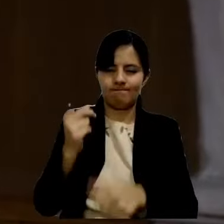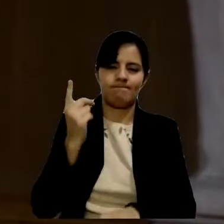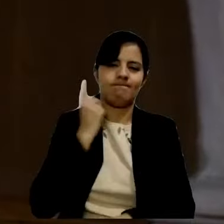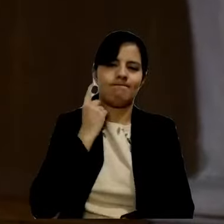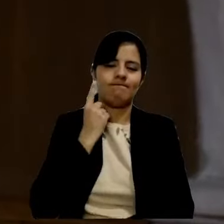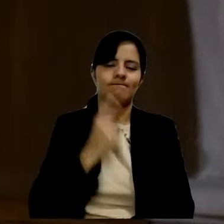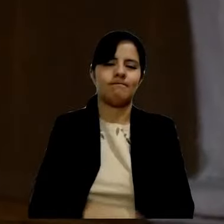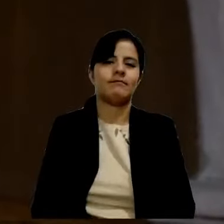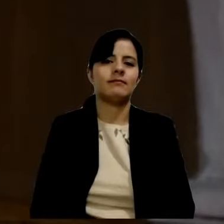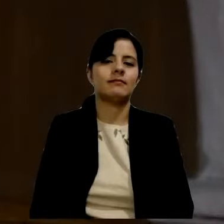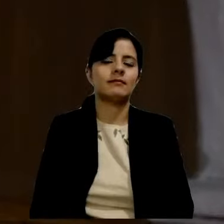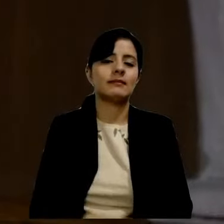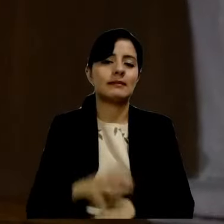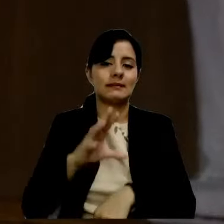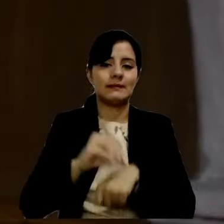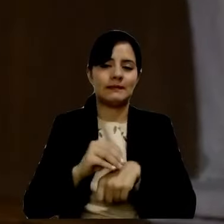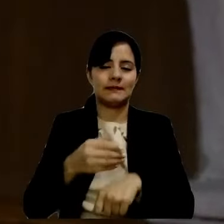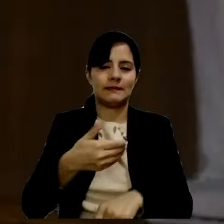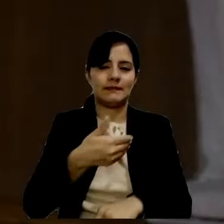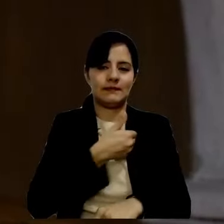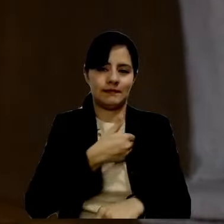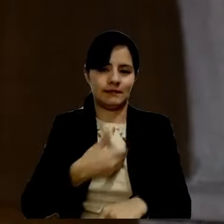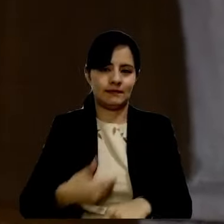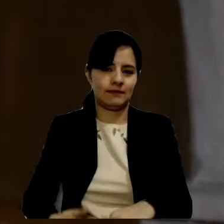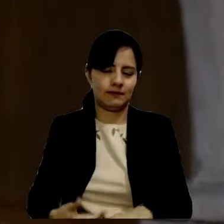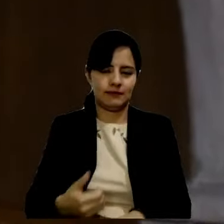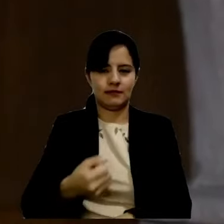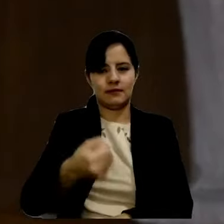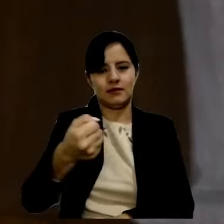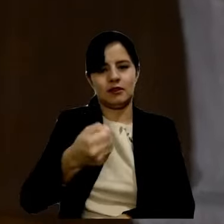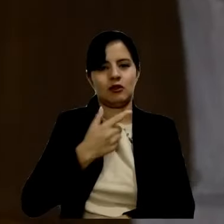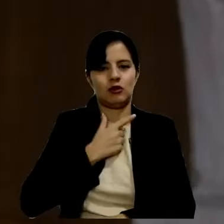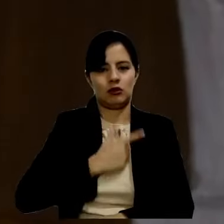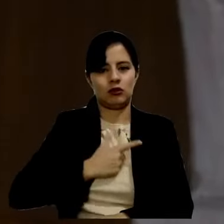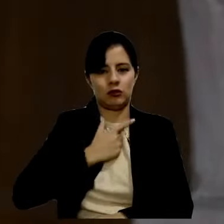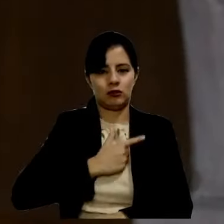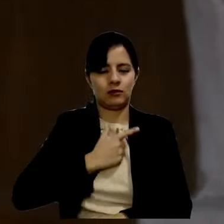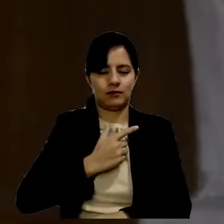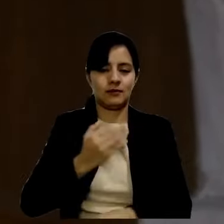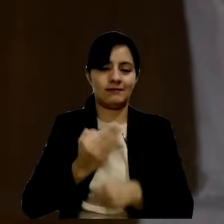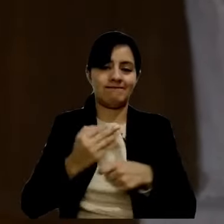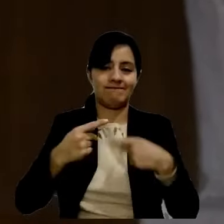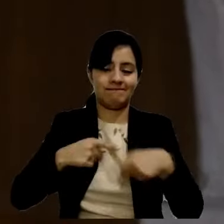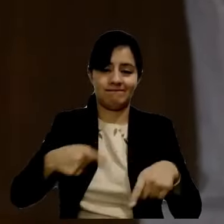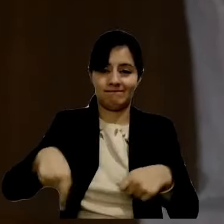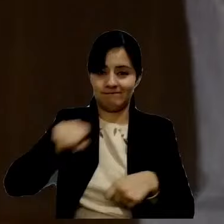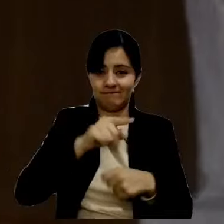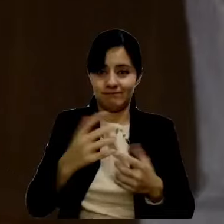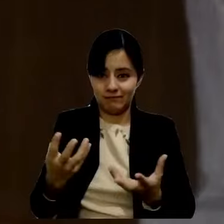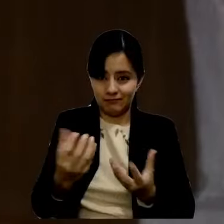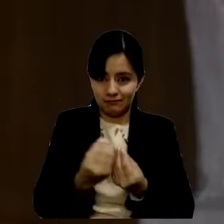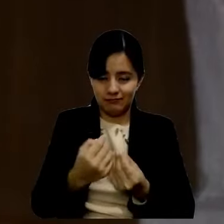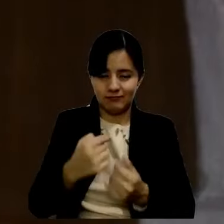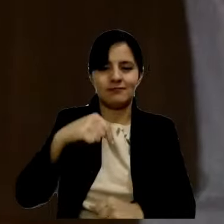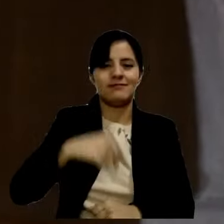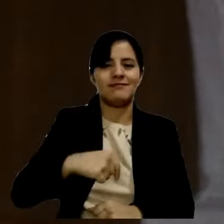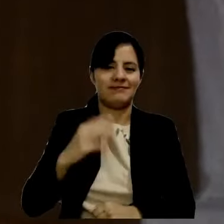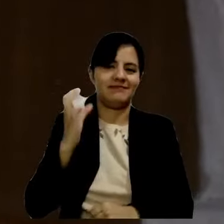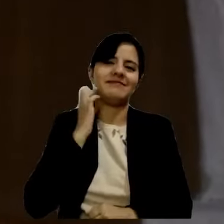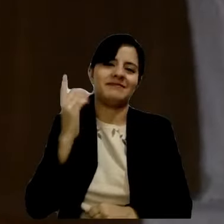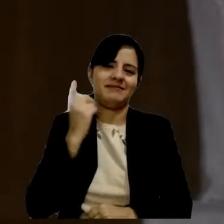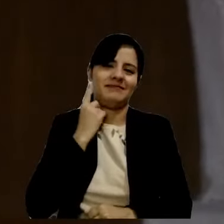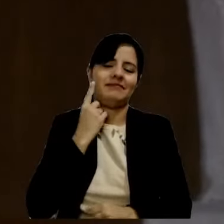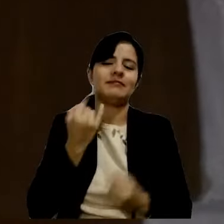con La venia de la presidenta saludo con gusto a quienes nos acompañan en el recinto legislativo y a quienes dan cuenta de nuestro